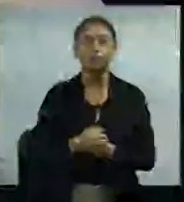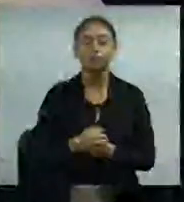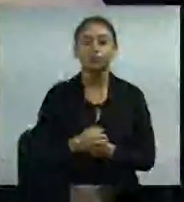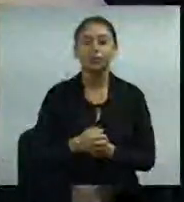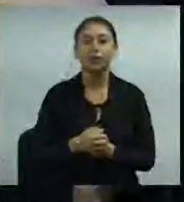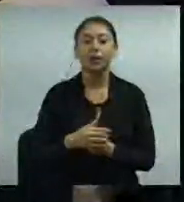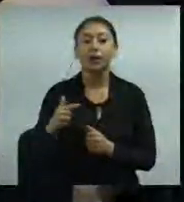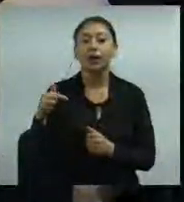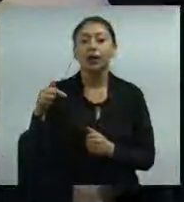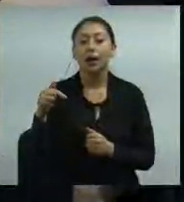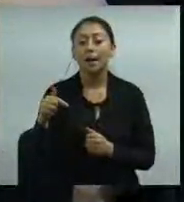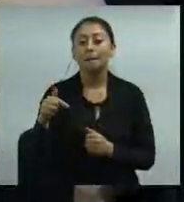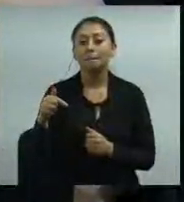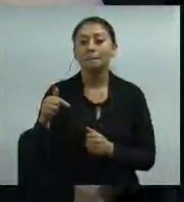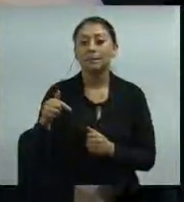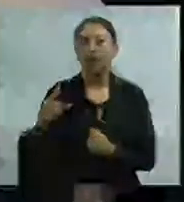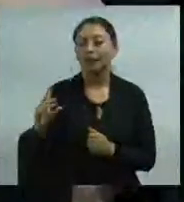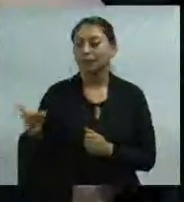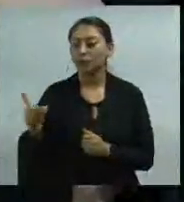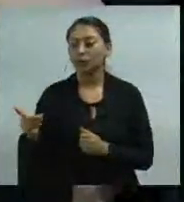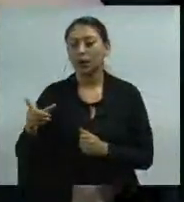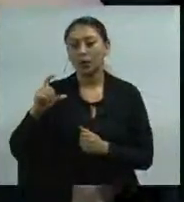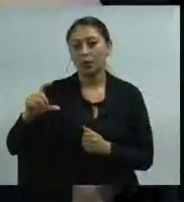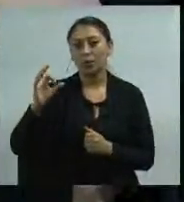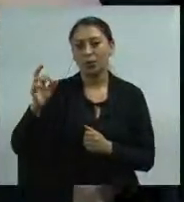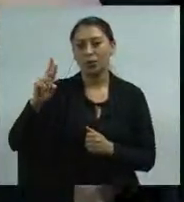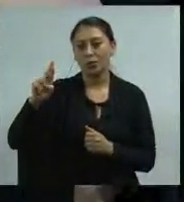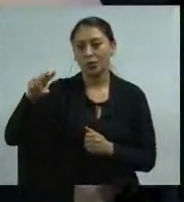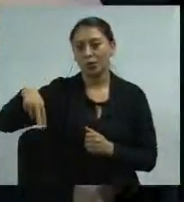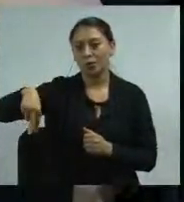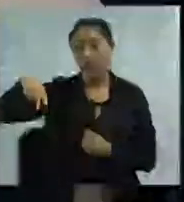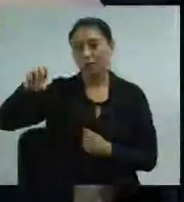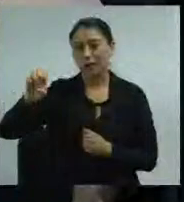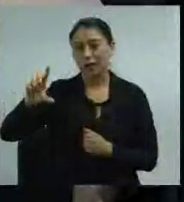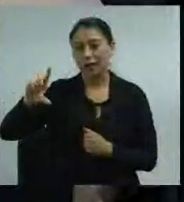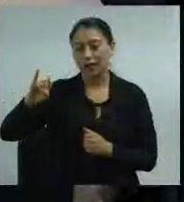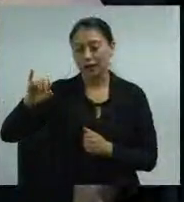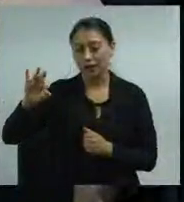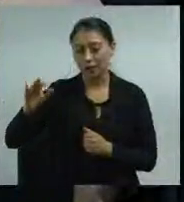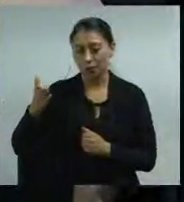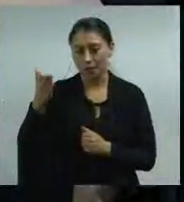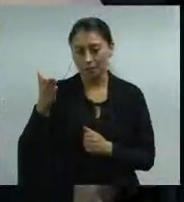Para la discusión tiene la palabra el diputado Cornelio García.